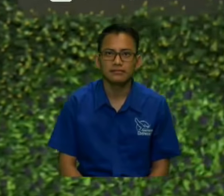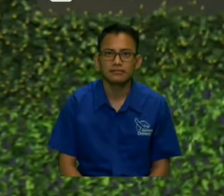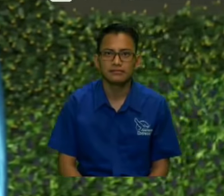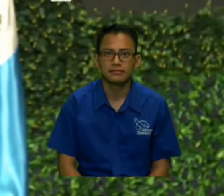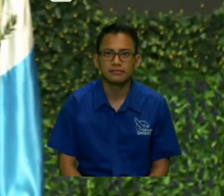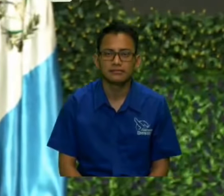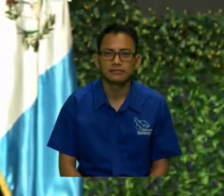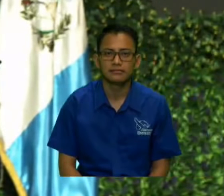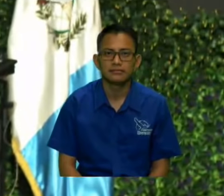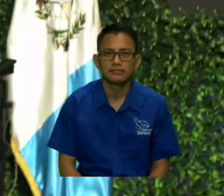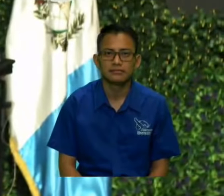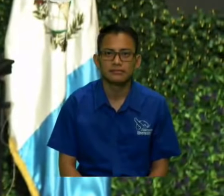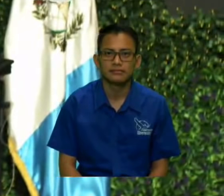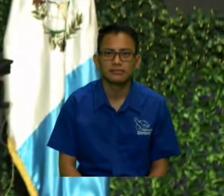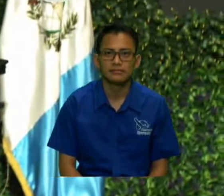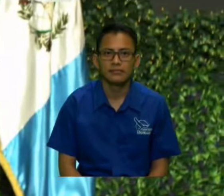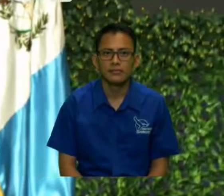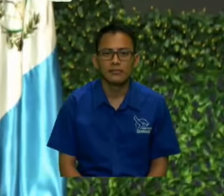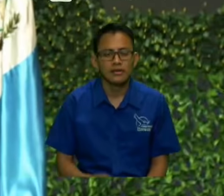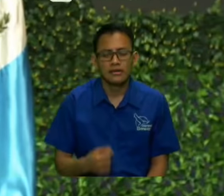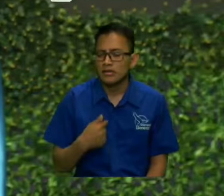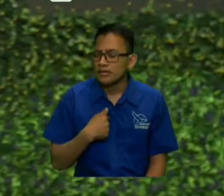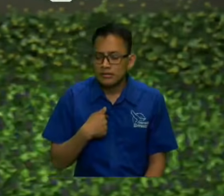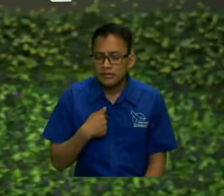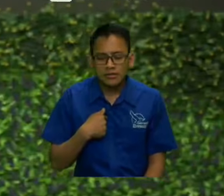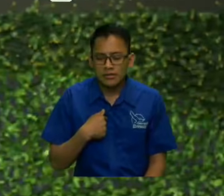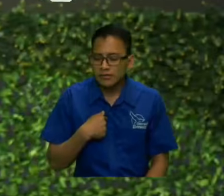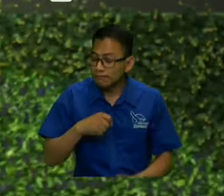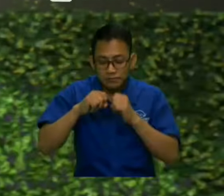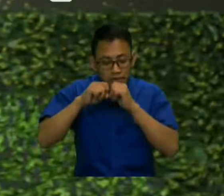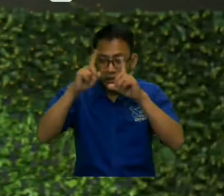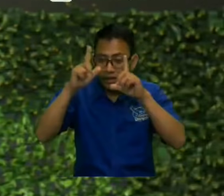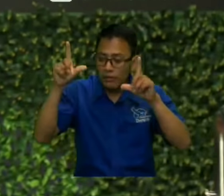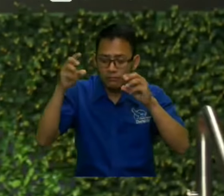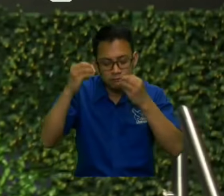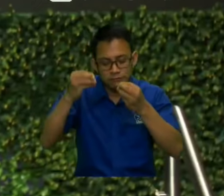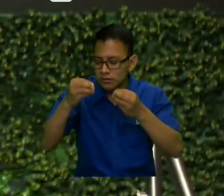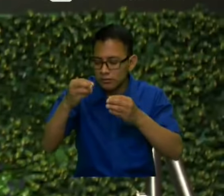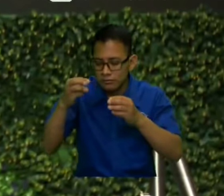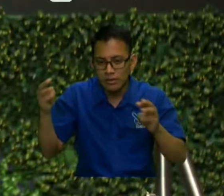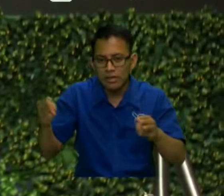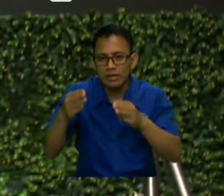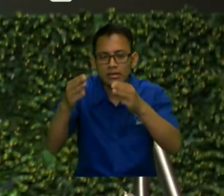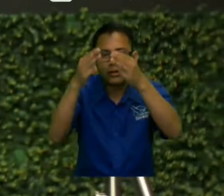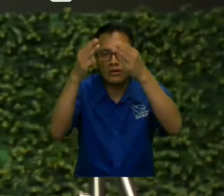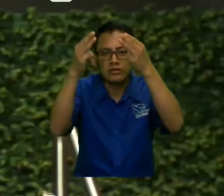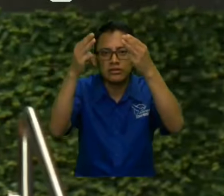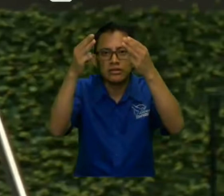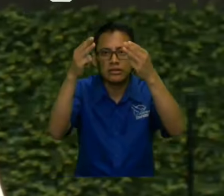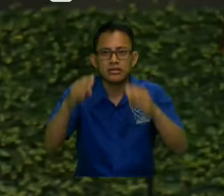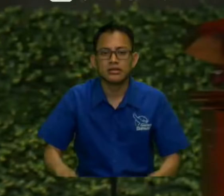Yo he sido tan impresionado por muchos milagros que he oído y visto en ustedes, que les podría contar algunos de